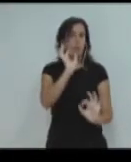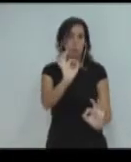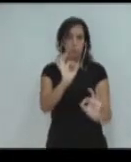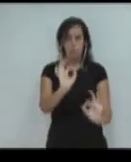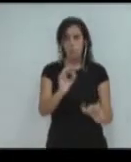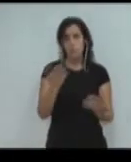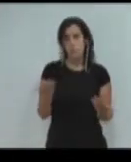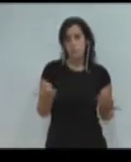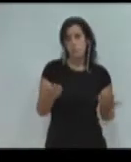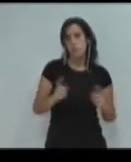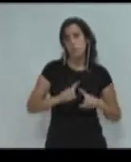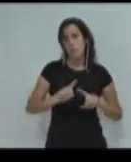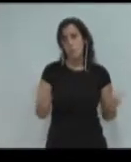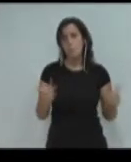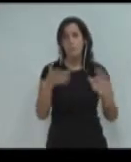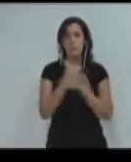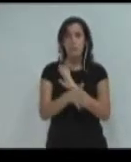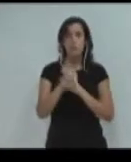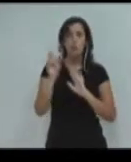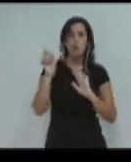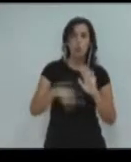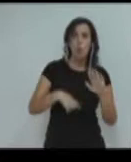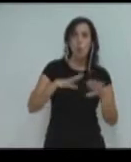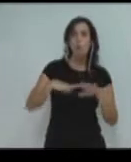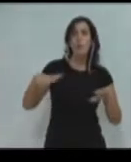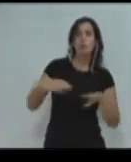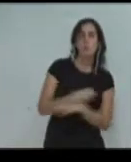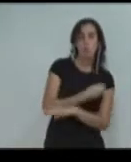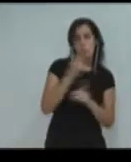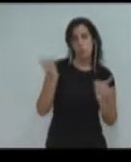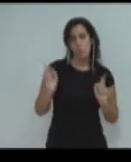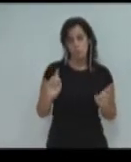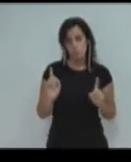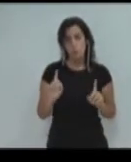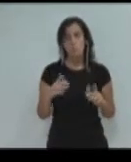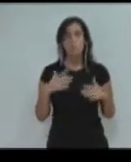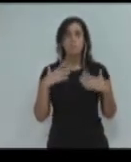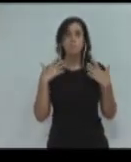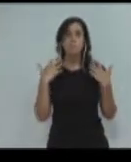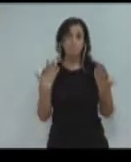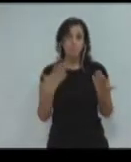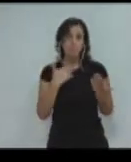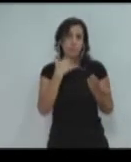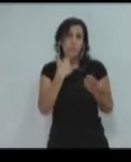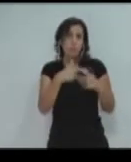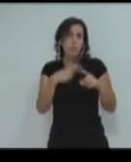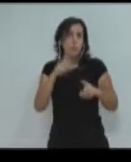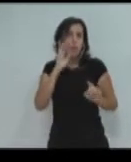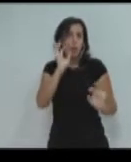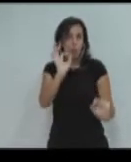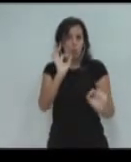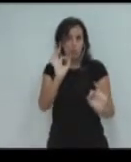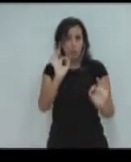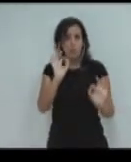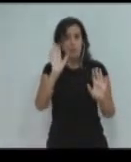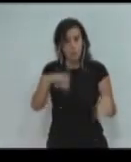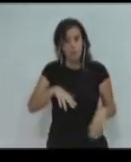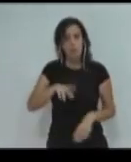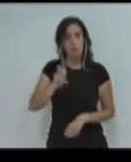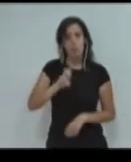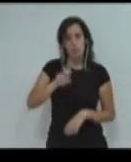porque tampoco es pedir que todo sea para todos, sino que cosas razonables, eso será útil para